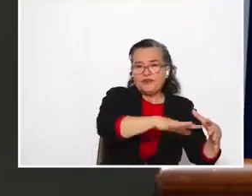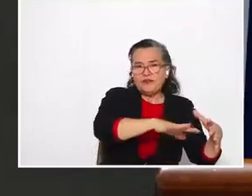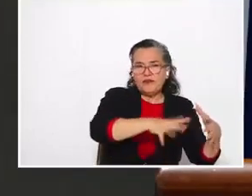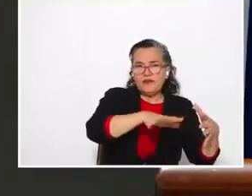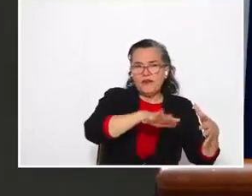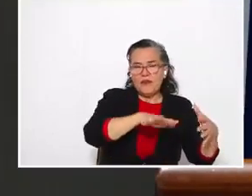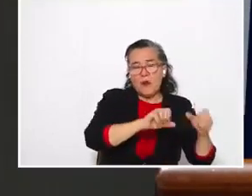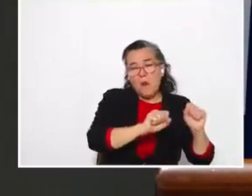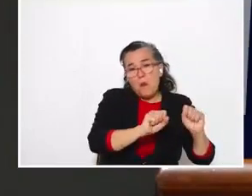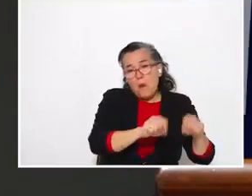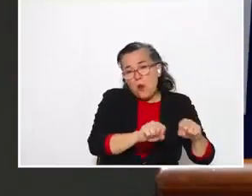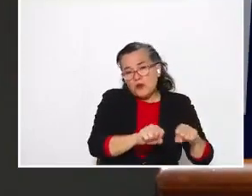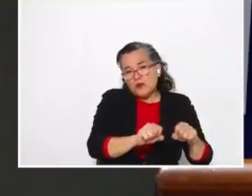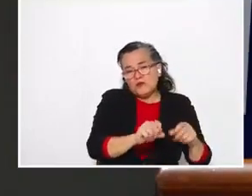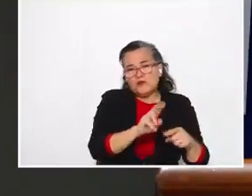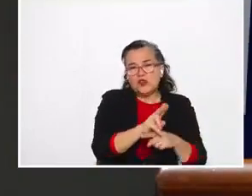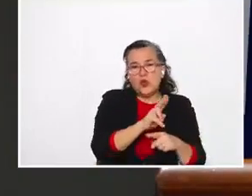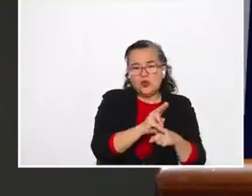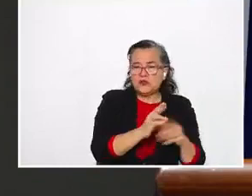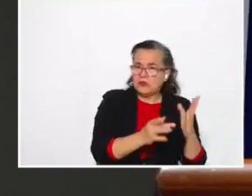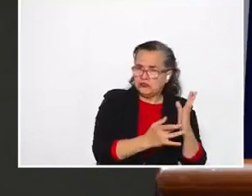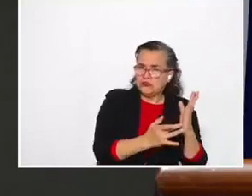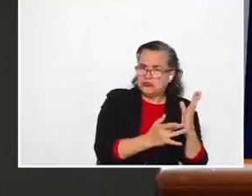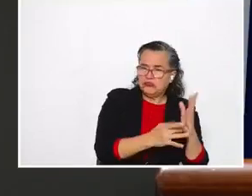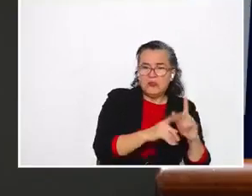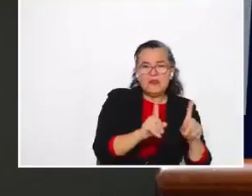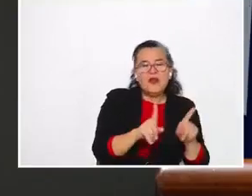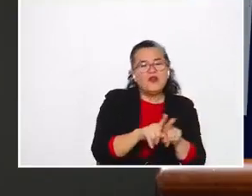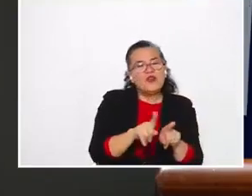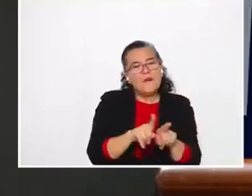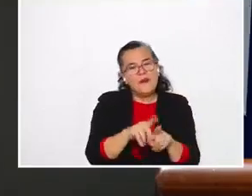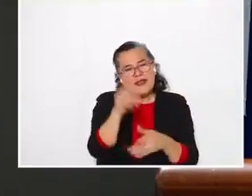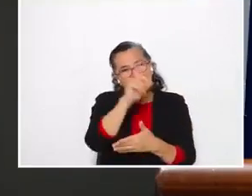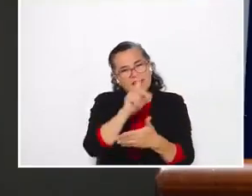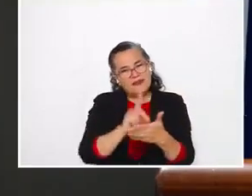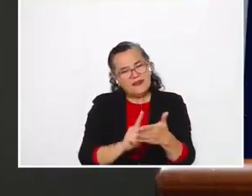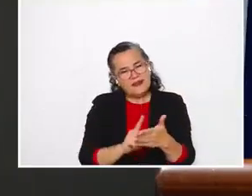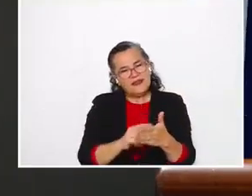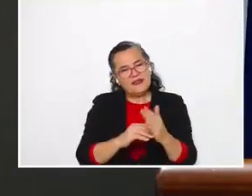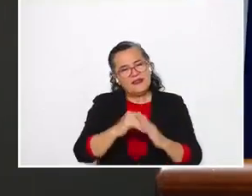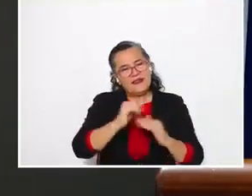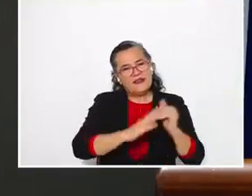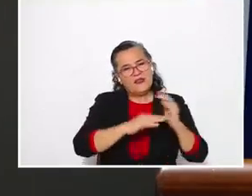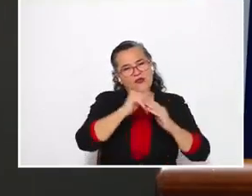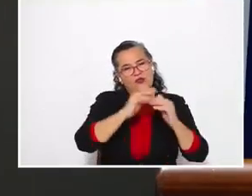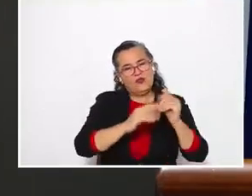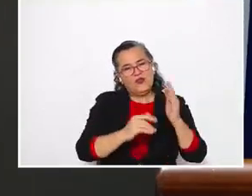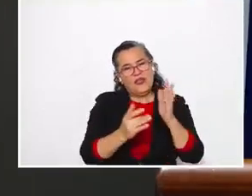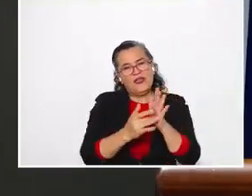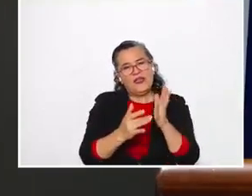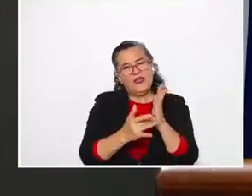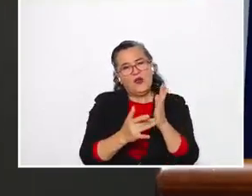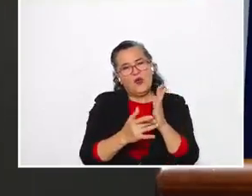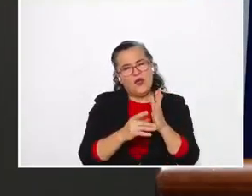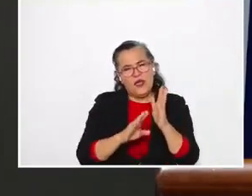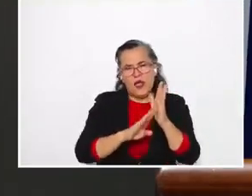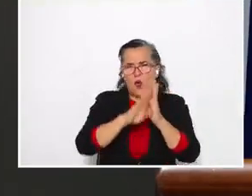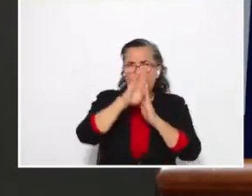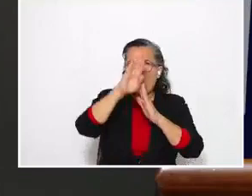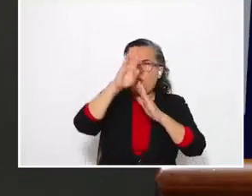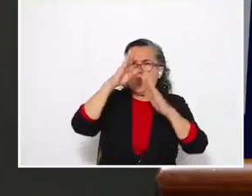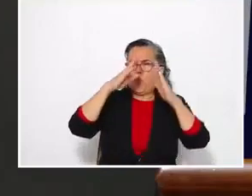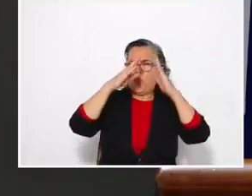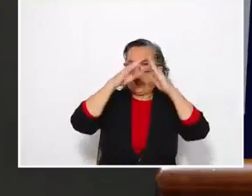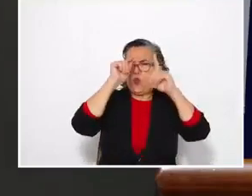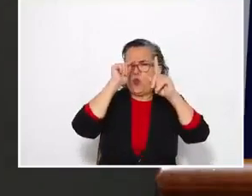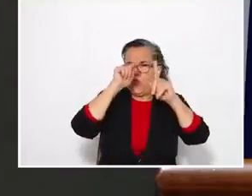menos posibilidades, se usa tecnología, pero también se diseña y se construye tecnología de punta. Se